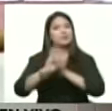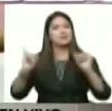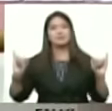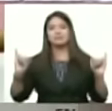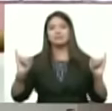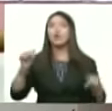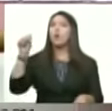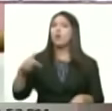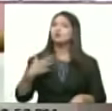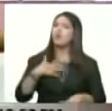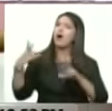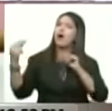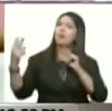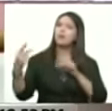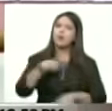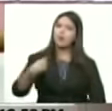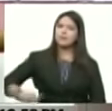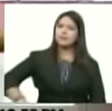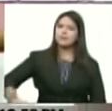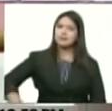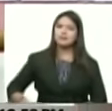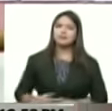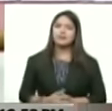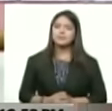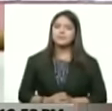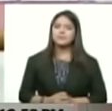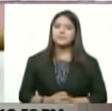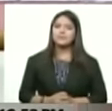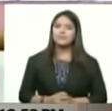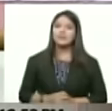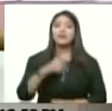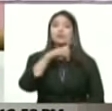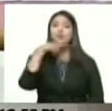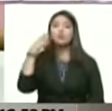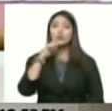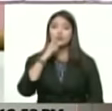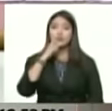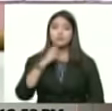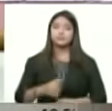Hoy tuve una conversación con el presidente de la Federación Rusa,